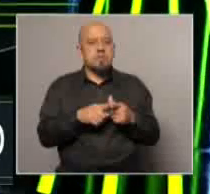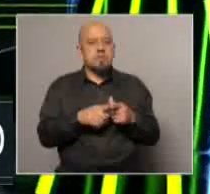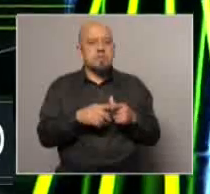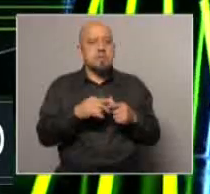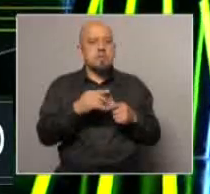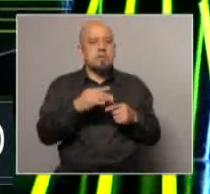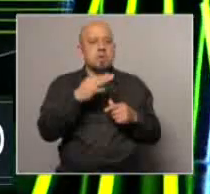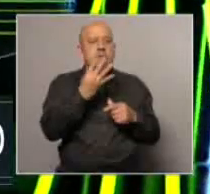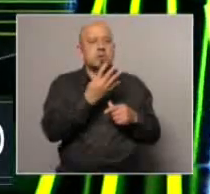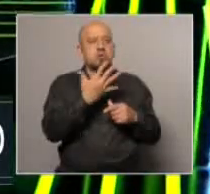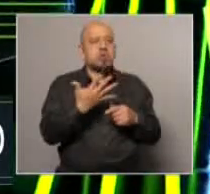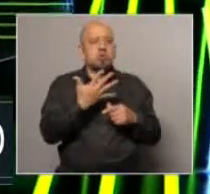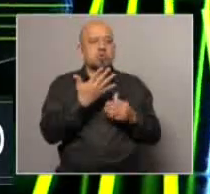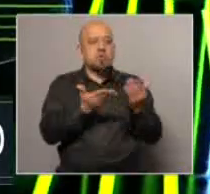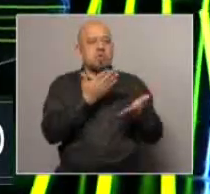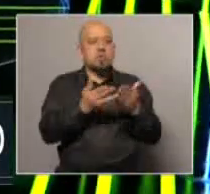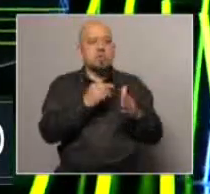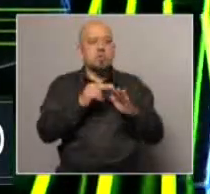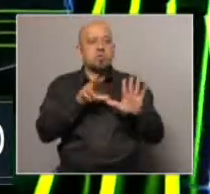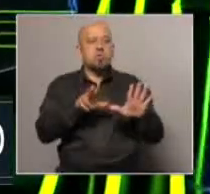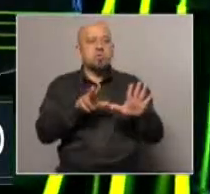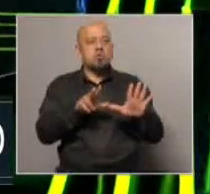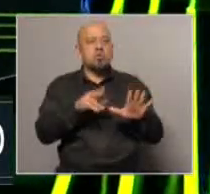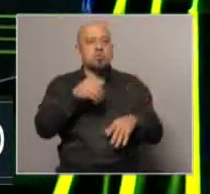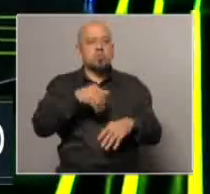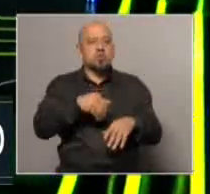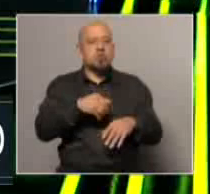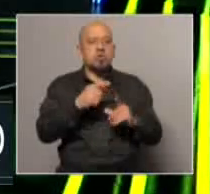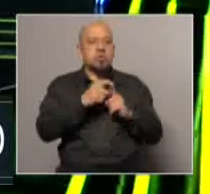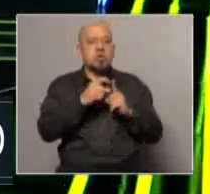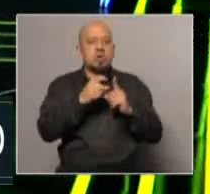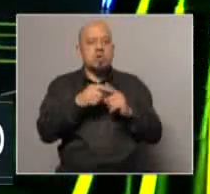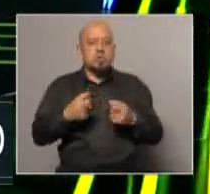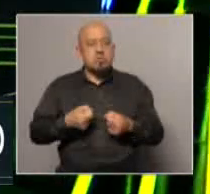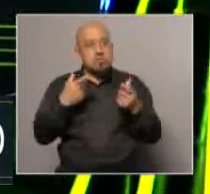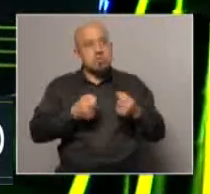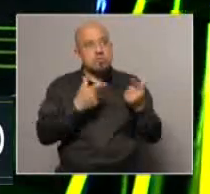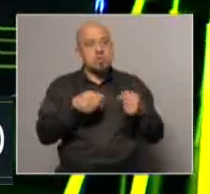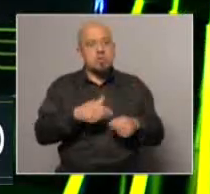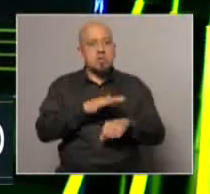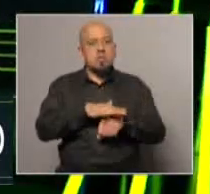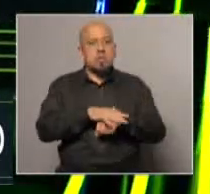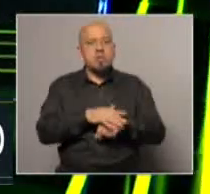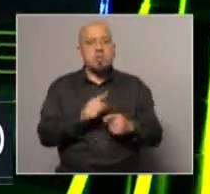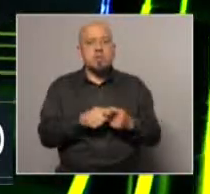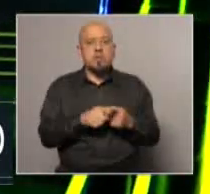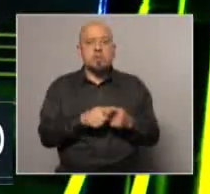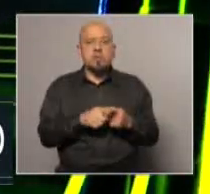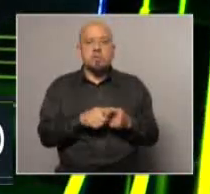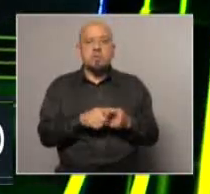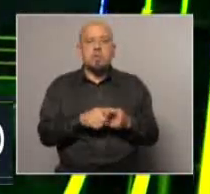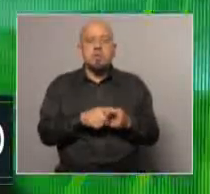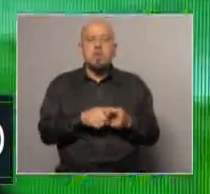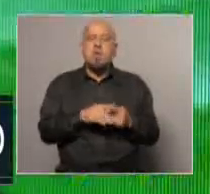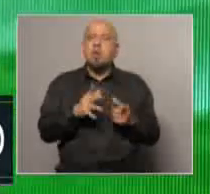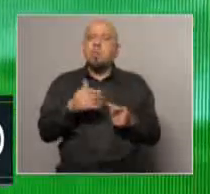5 toneladas en total. Estamos alrededor de los 8 millones de dólares. De exportación en este momento. ¿Y cómo puede, perdón, una más para cerrar este tema nomás, debería